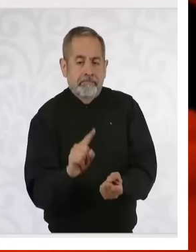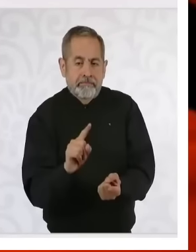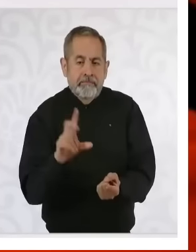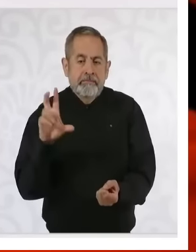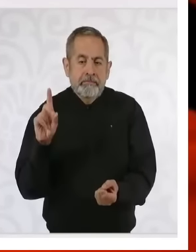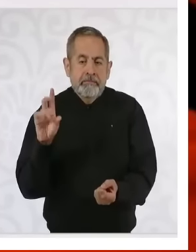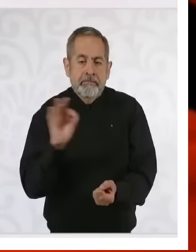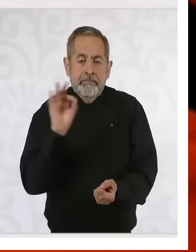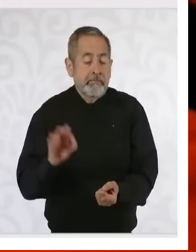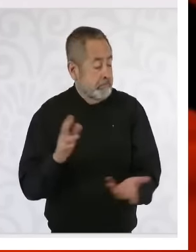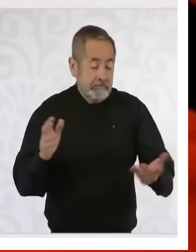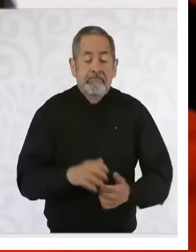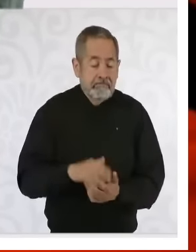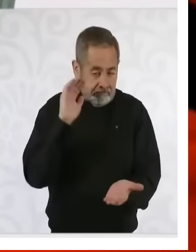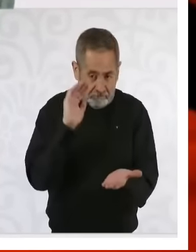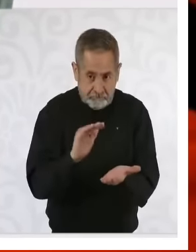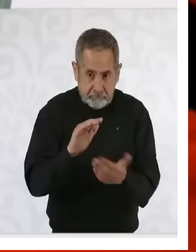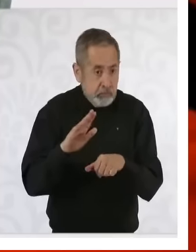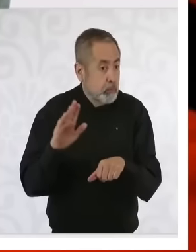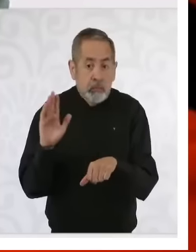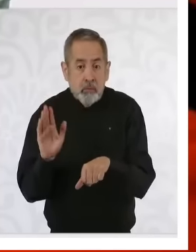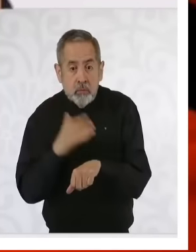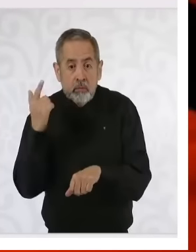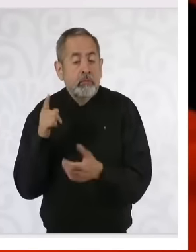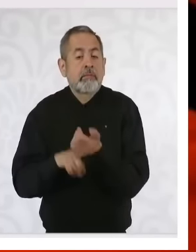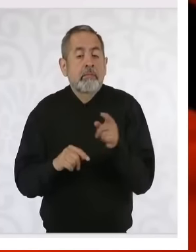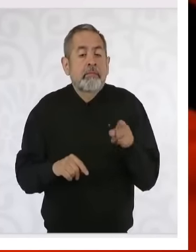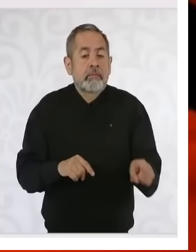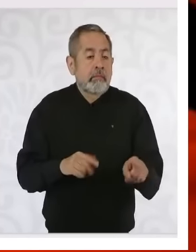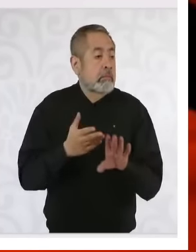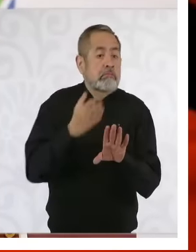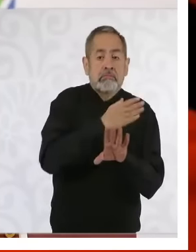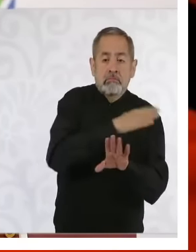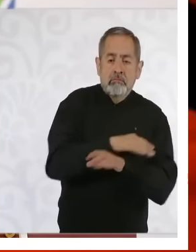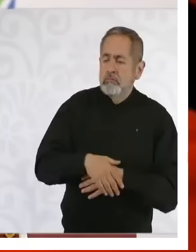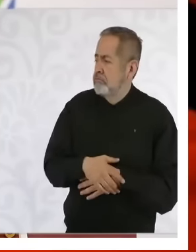30%. Porque aumentaban el precio solamente